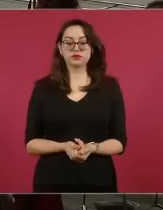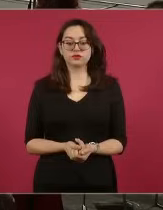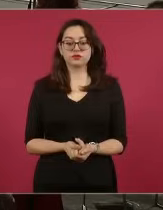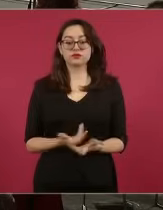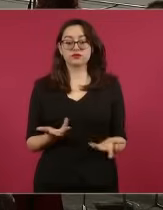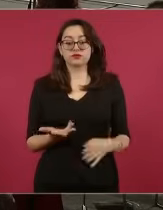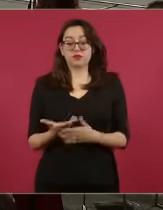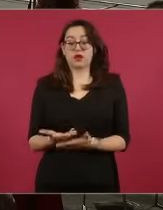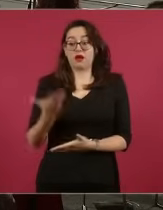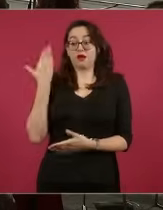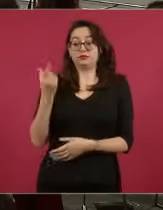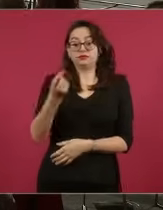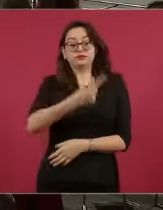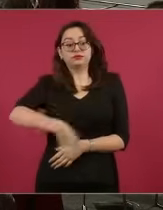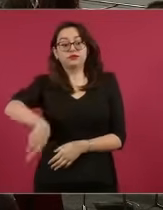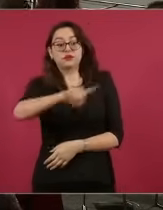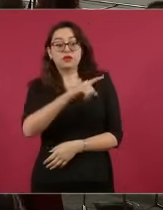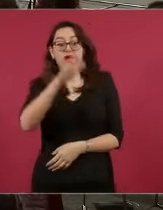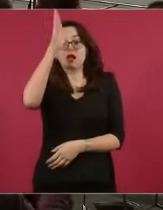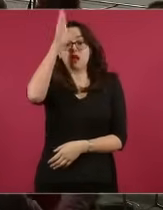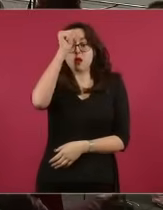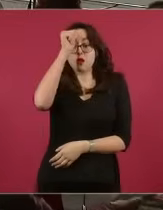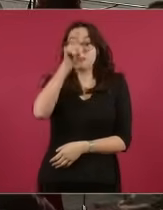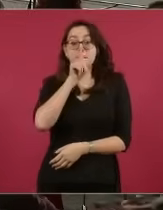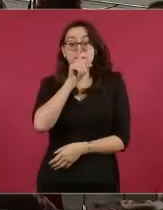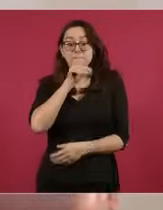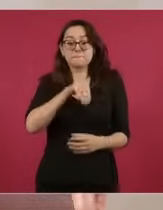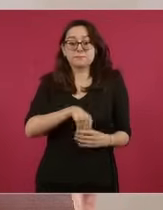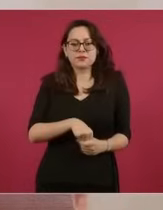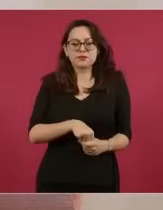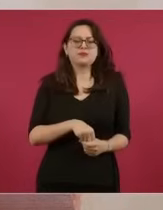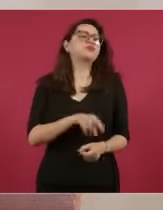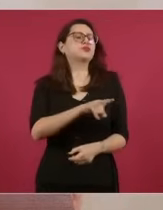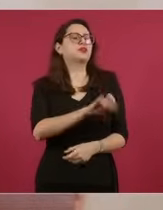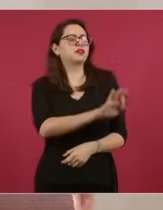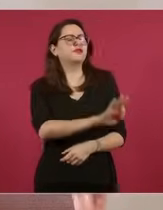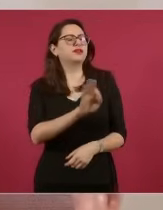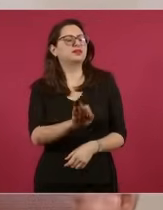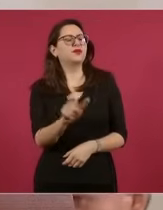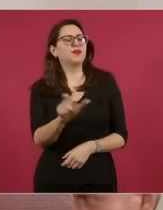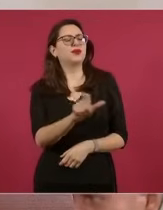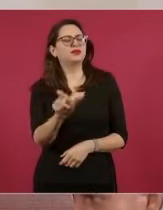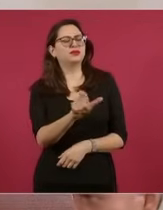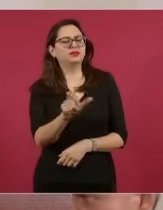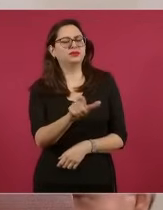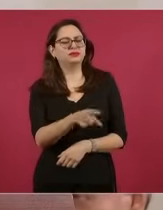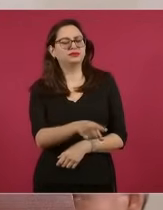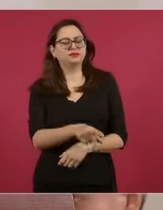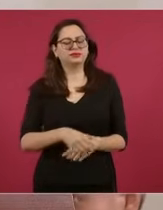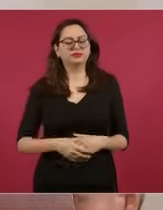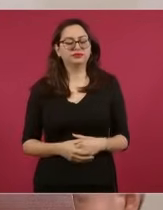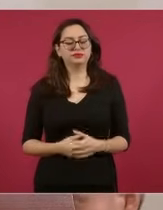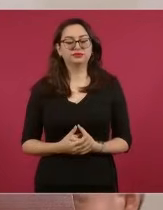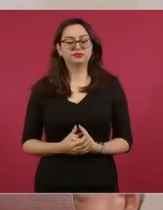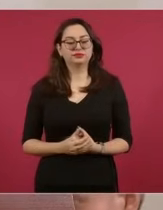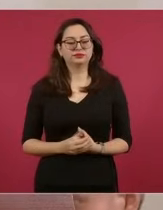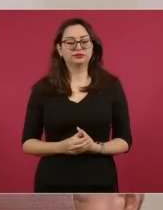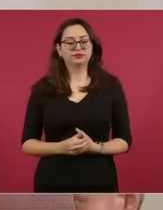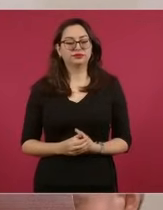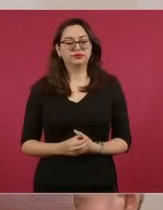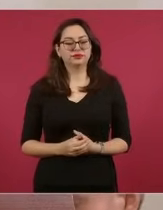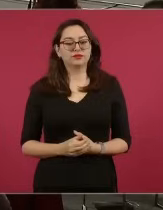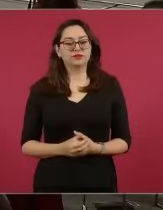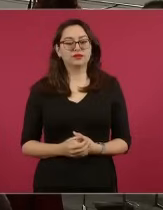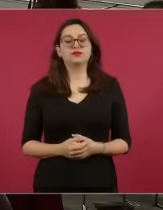Nada más, ¿eso cuándo fue? En 2011. marzo de